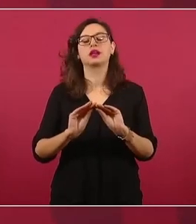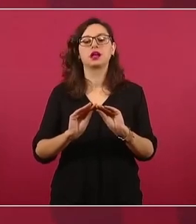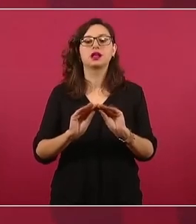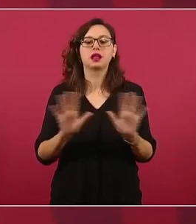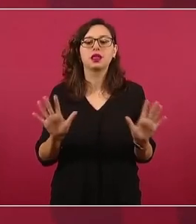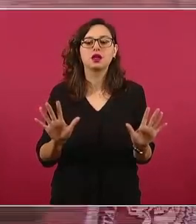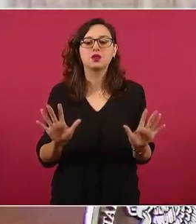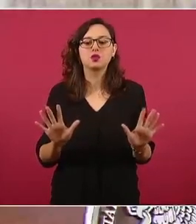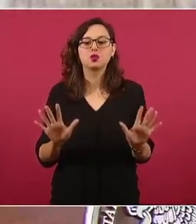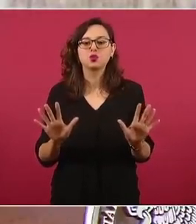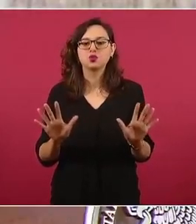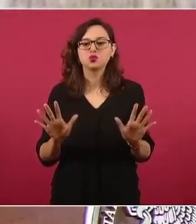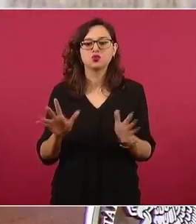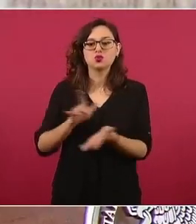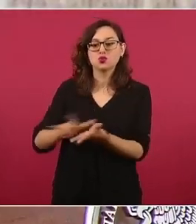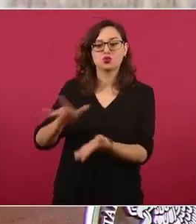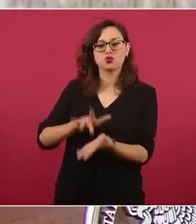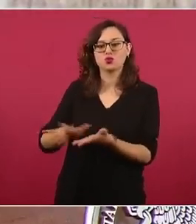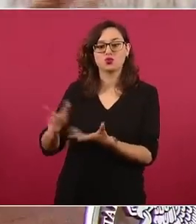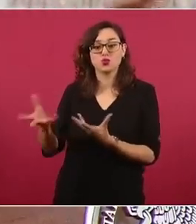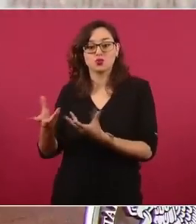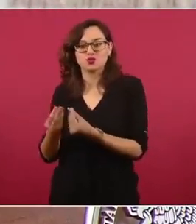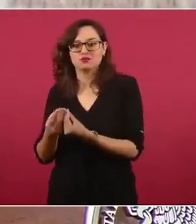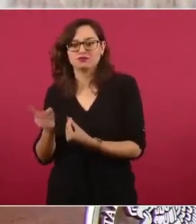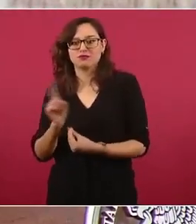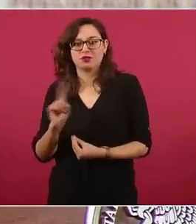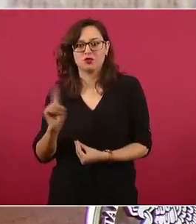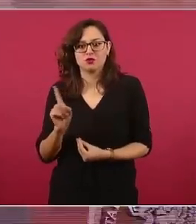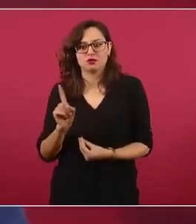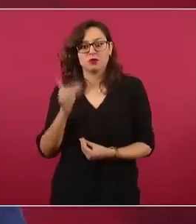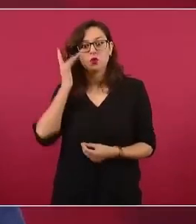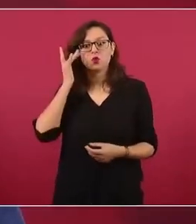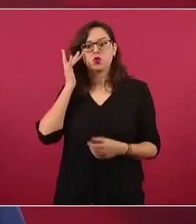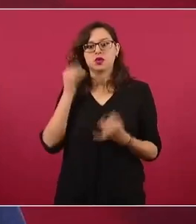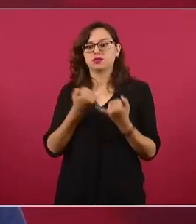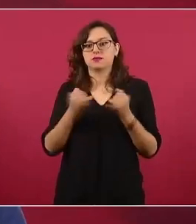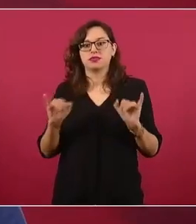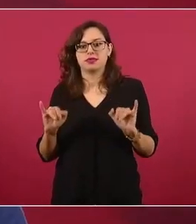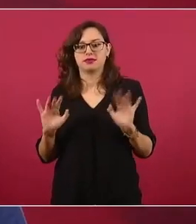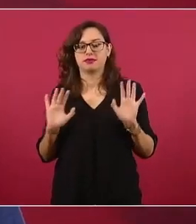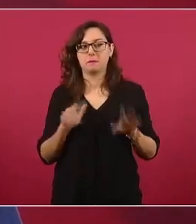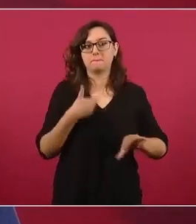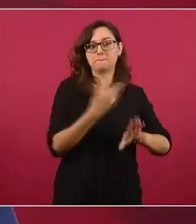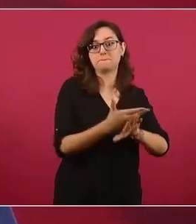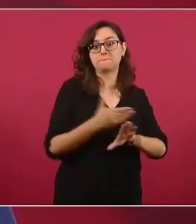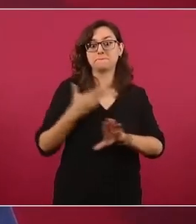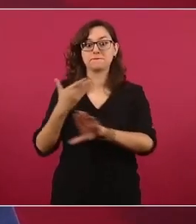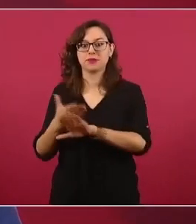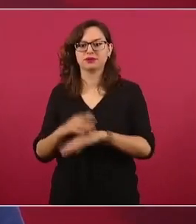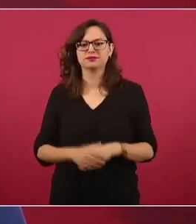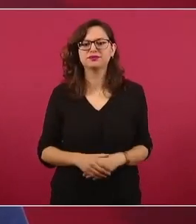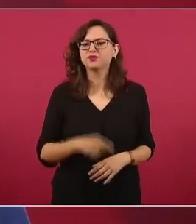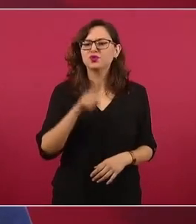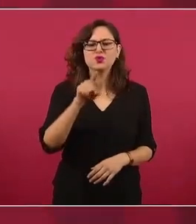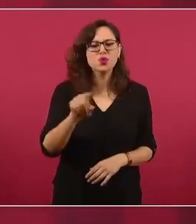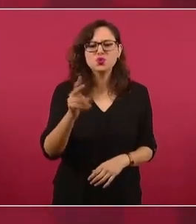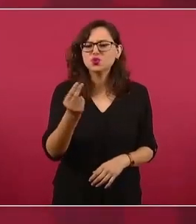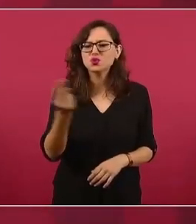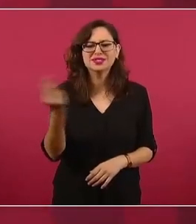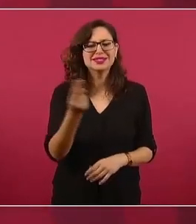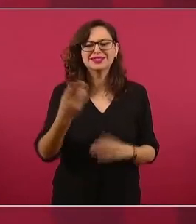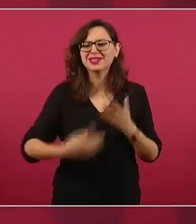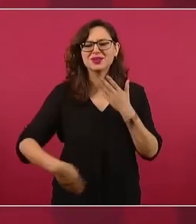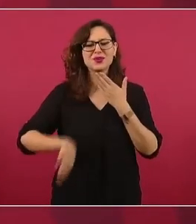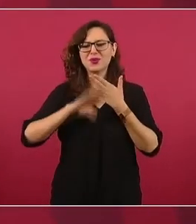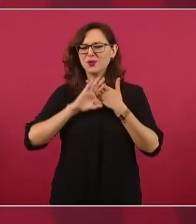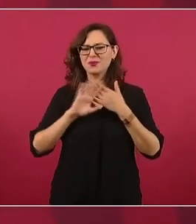de que no estaban con nosotros, ¿no?, sino que eran independientes. Entonces, ahórrate el golpe.